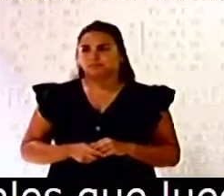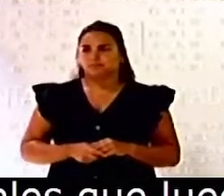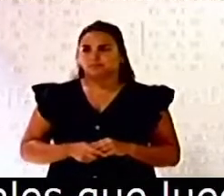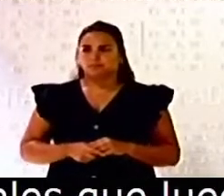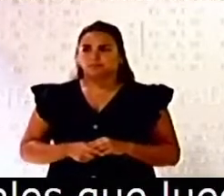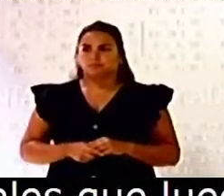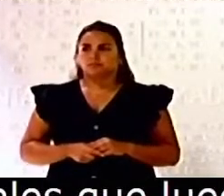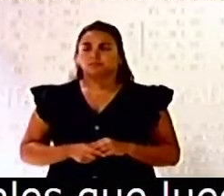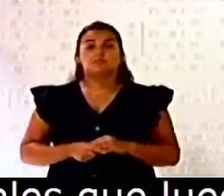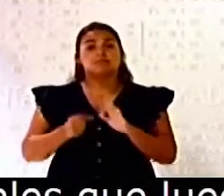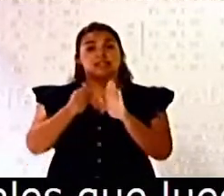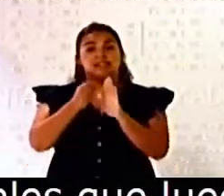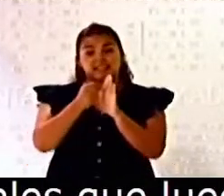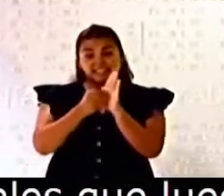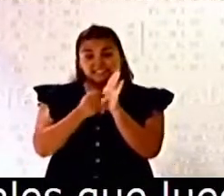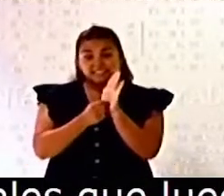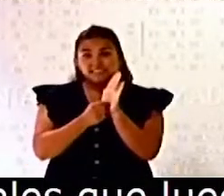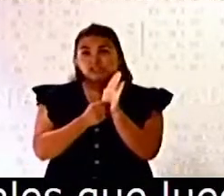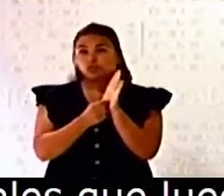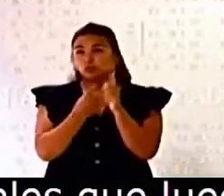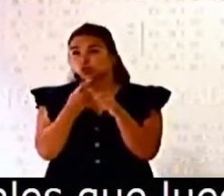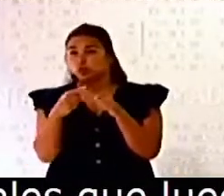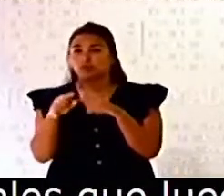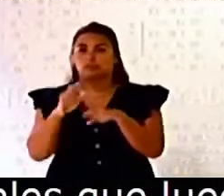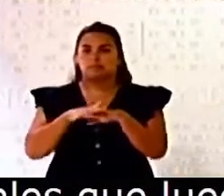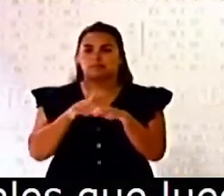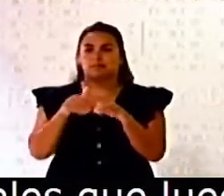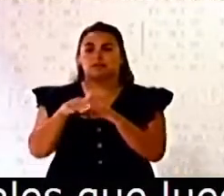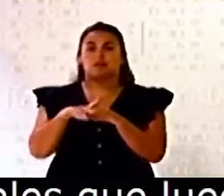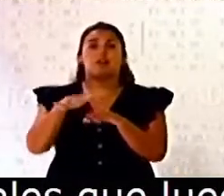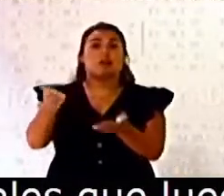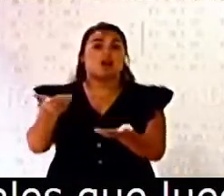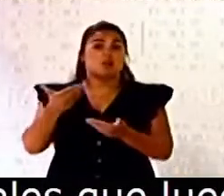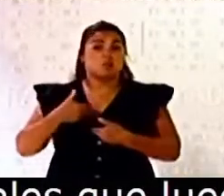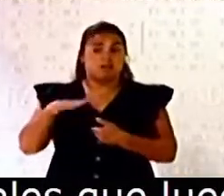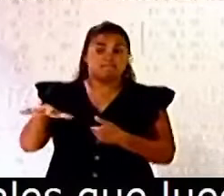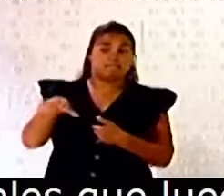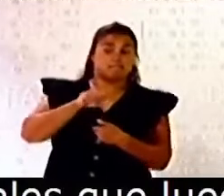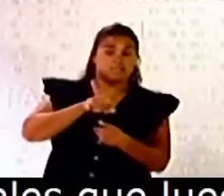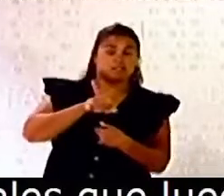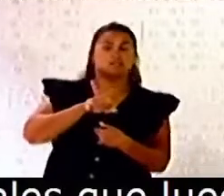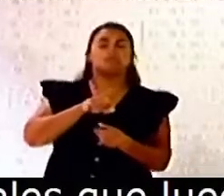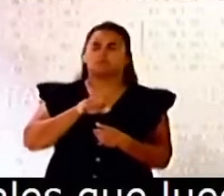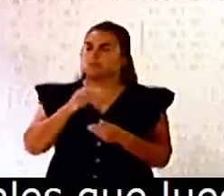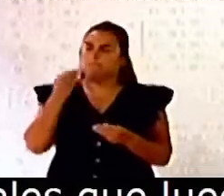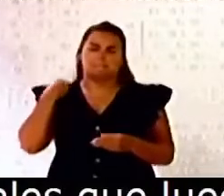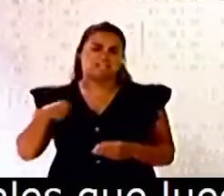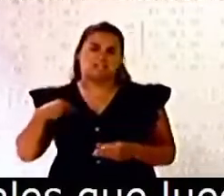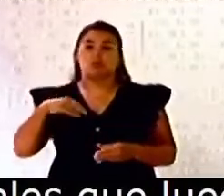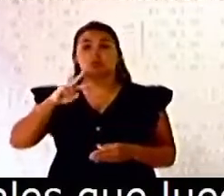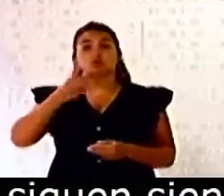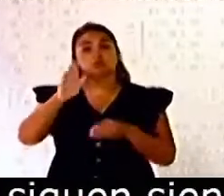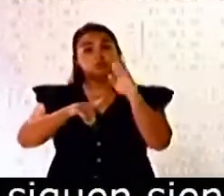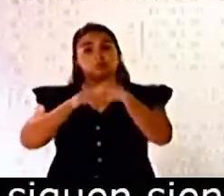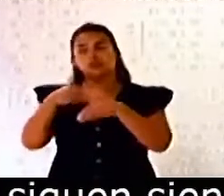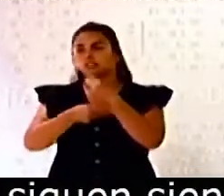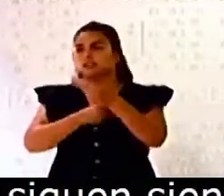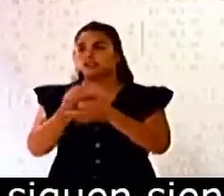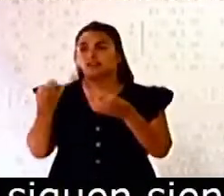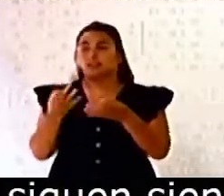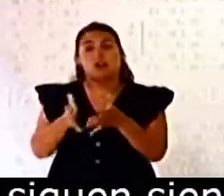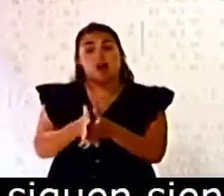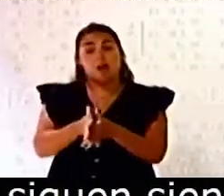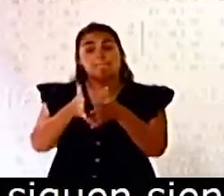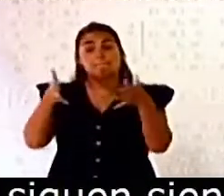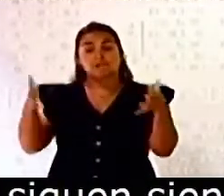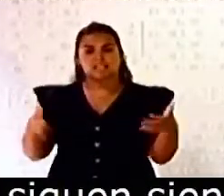Los requisitos e ingredientes para optar a estas ayudas siguen siendo los mismos. Esta segunda convocatoria lo que hace es ampliar